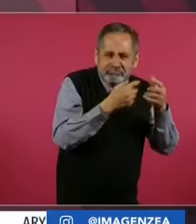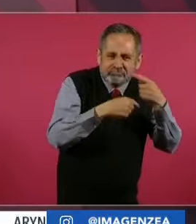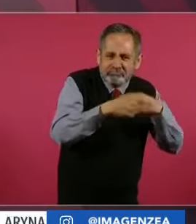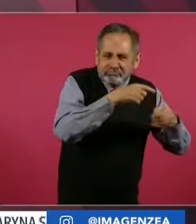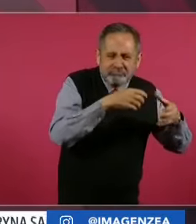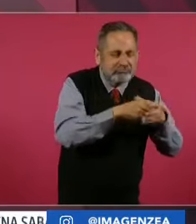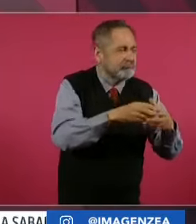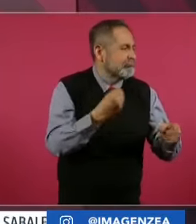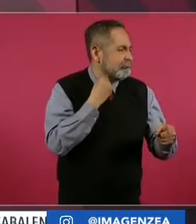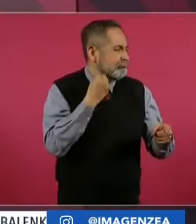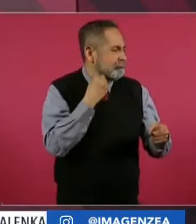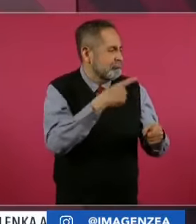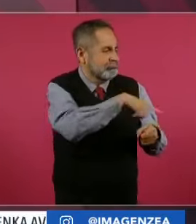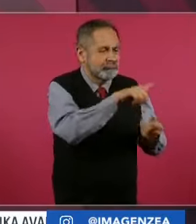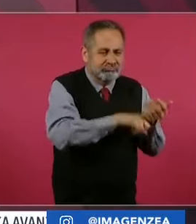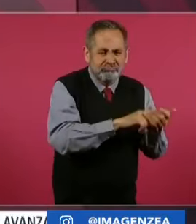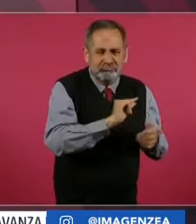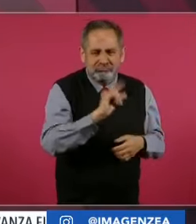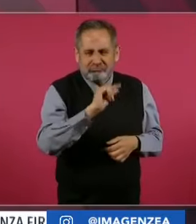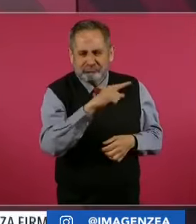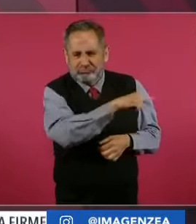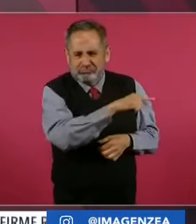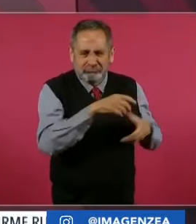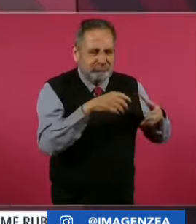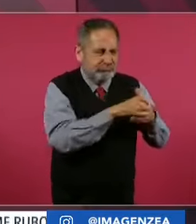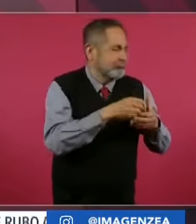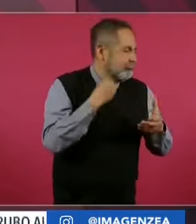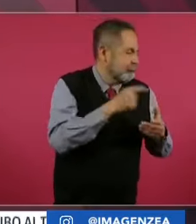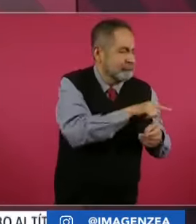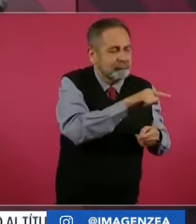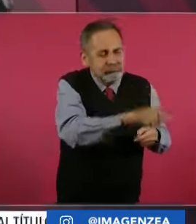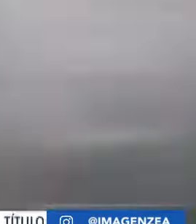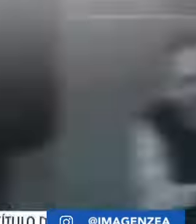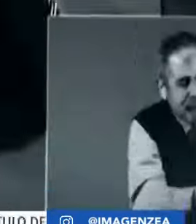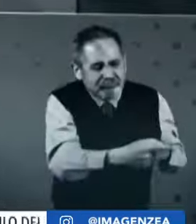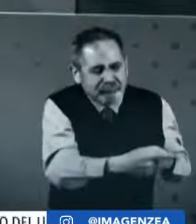los abogados de los despachos más famosos.